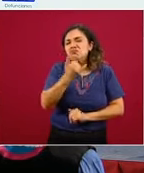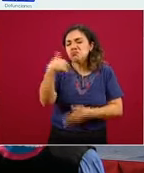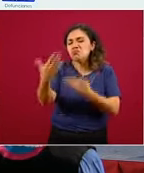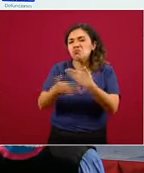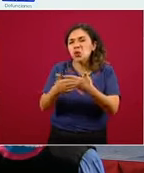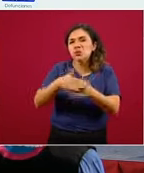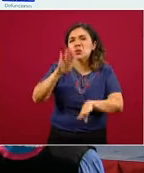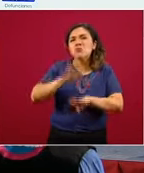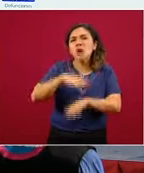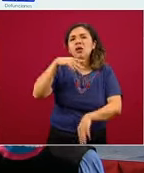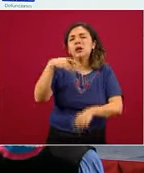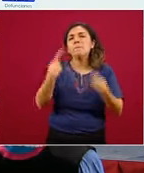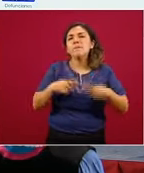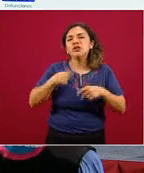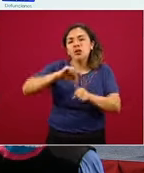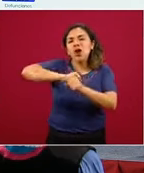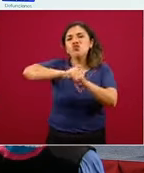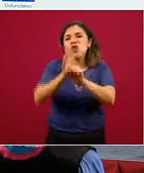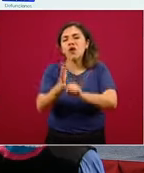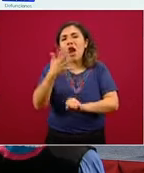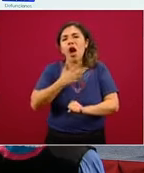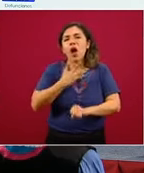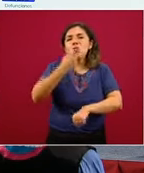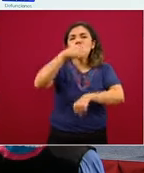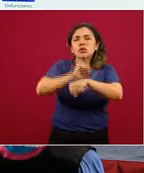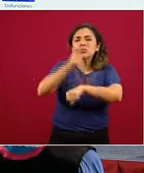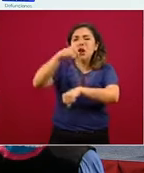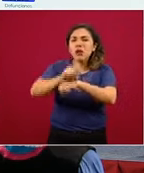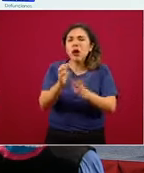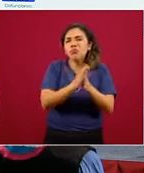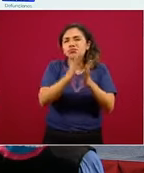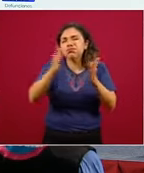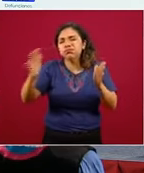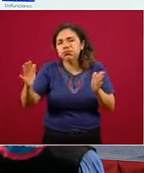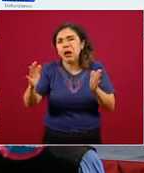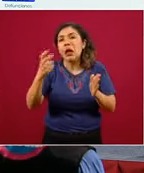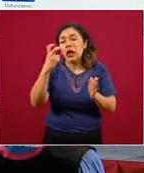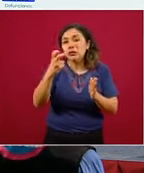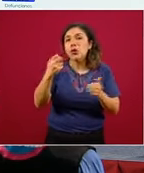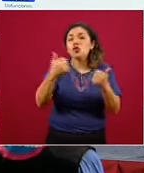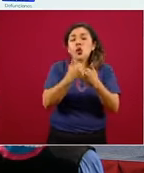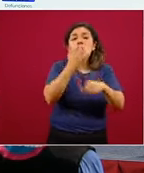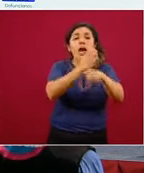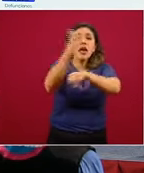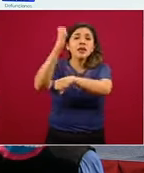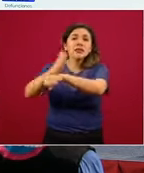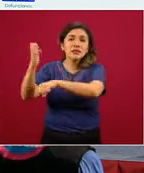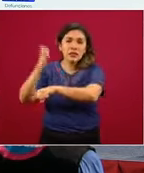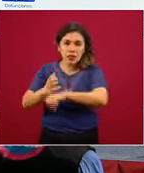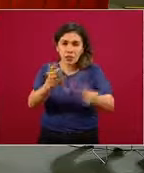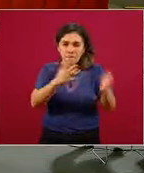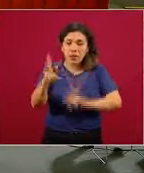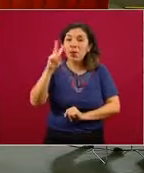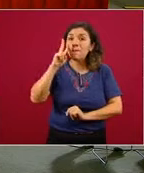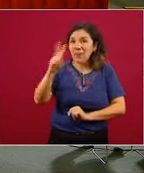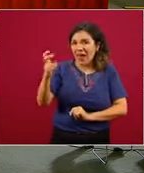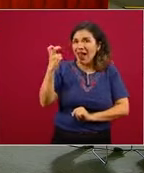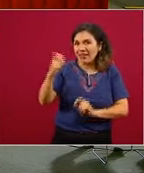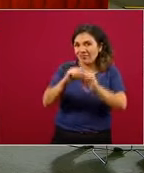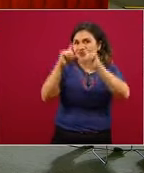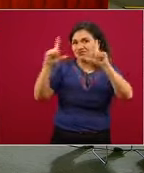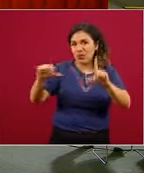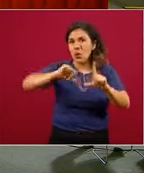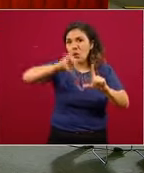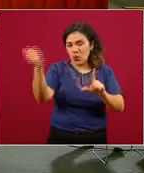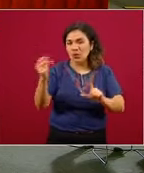de COVID-19 pudiéramos tener en cada semana epidemiológica y en cada una de las entidades federativas. Veamos precisamente